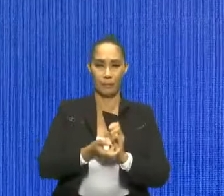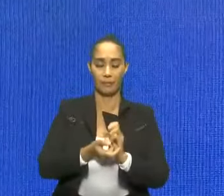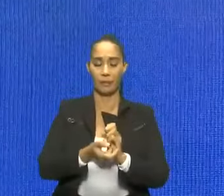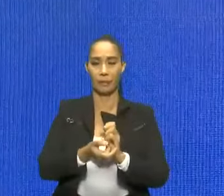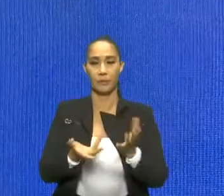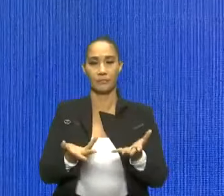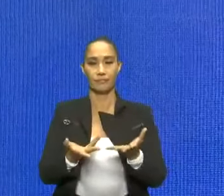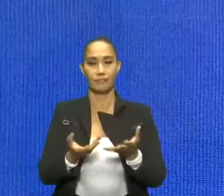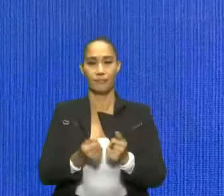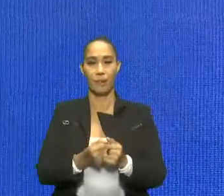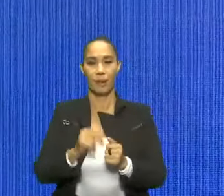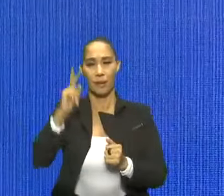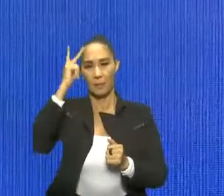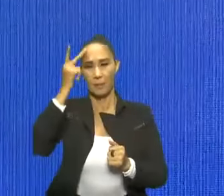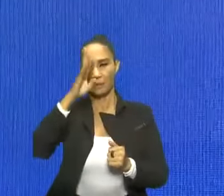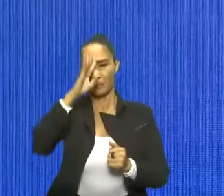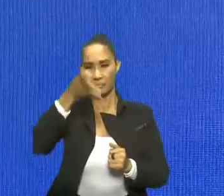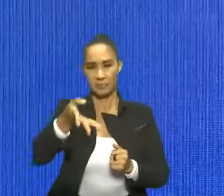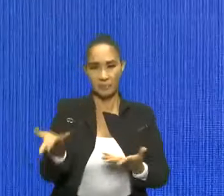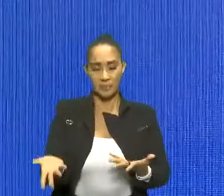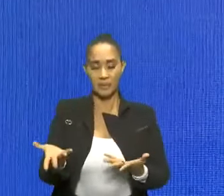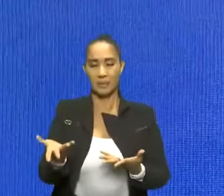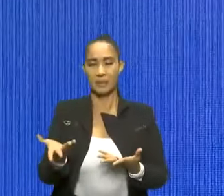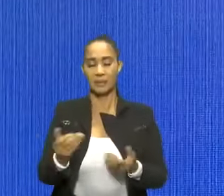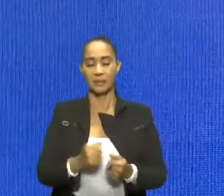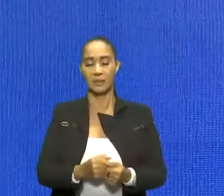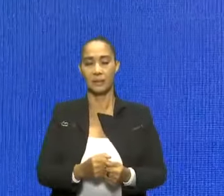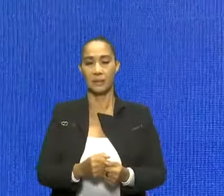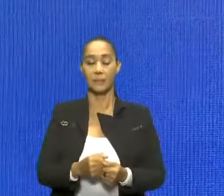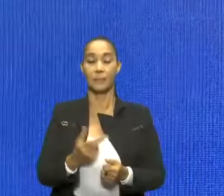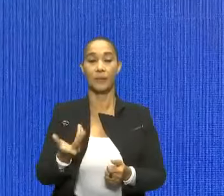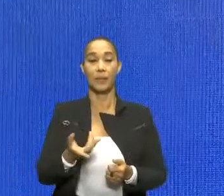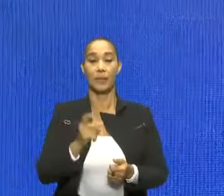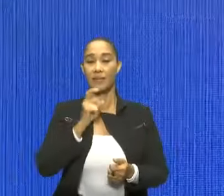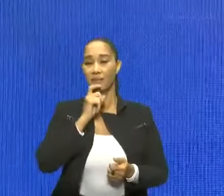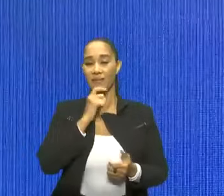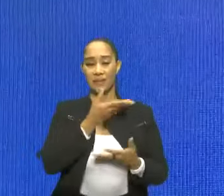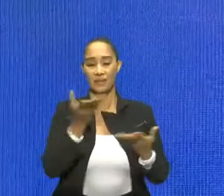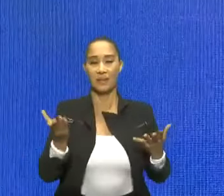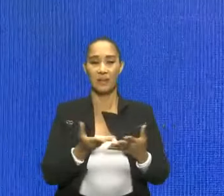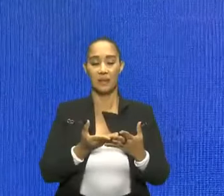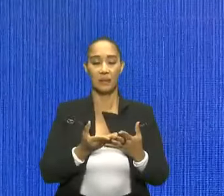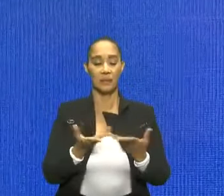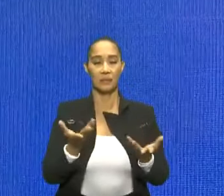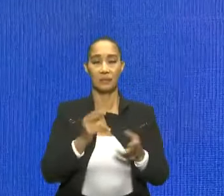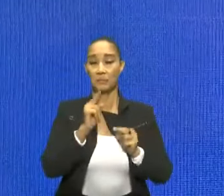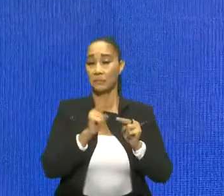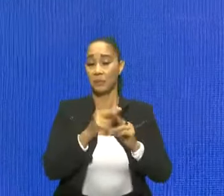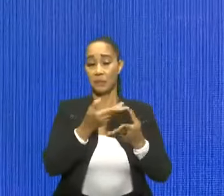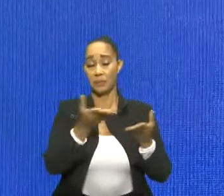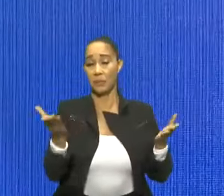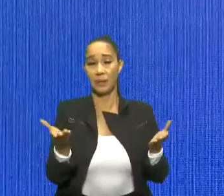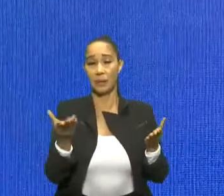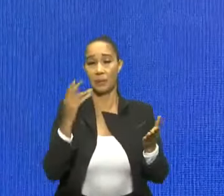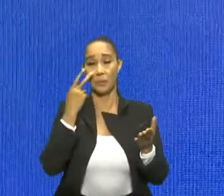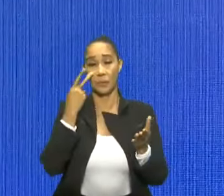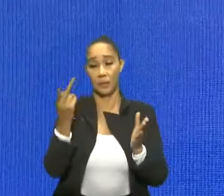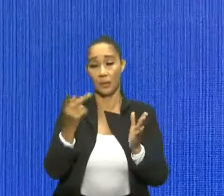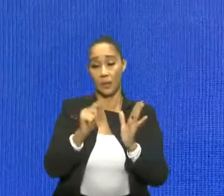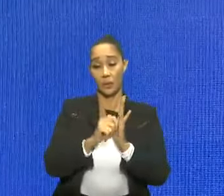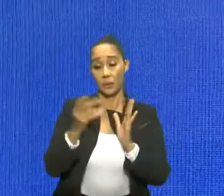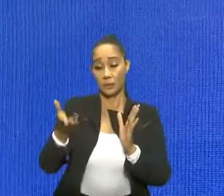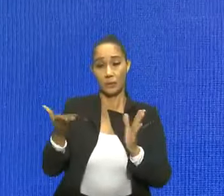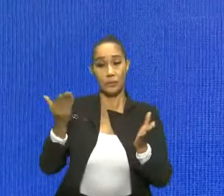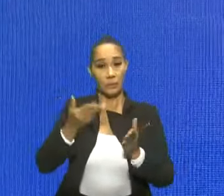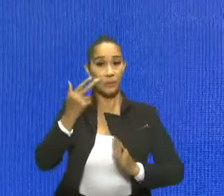la política de mentiras y de inventos y de falsedades, algo tan obvio porque los testigos eran ustedes